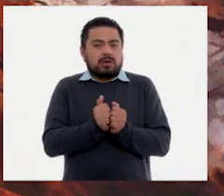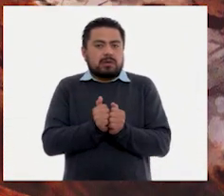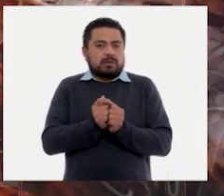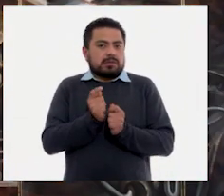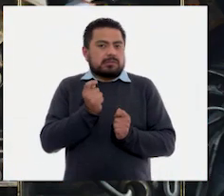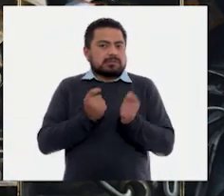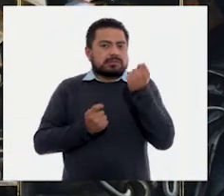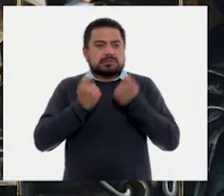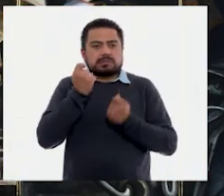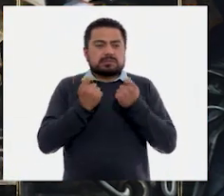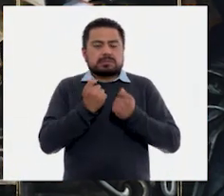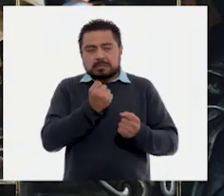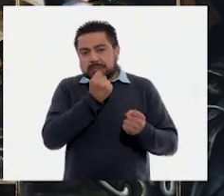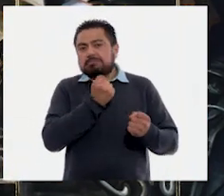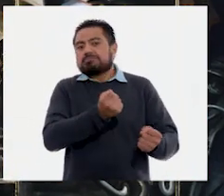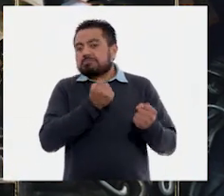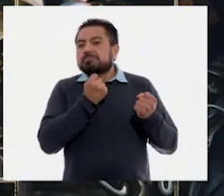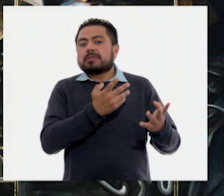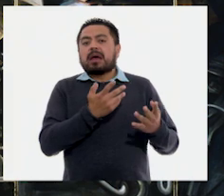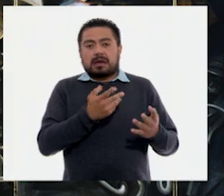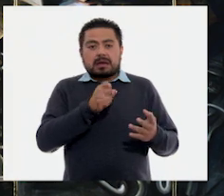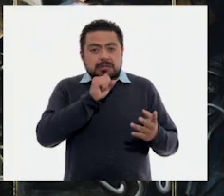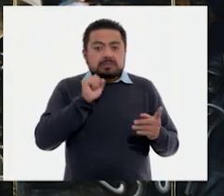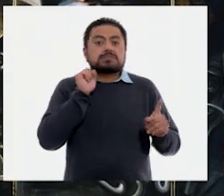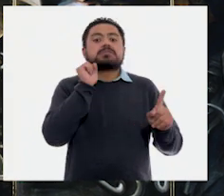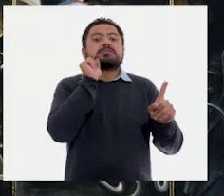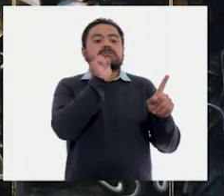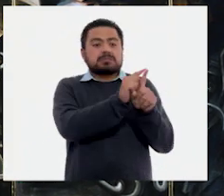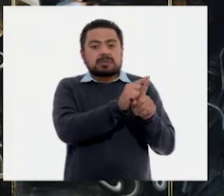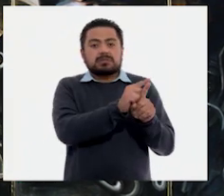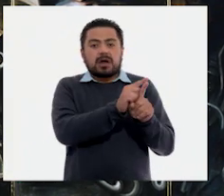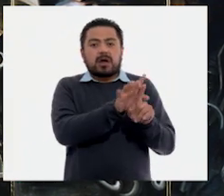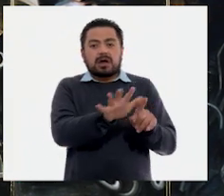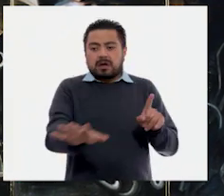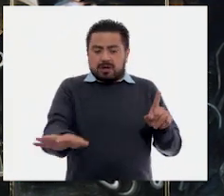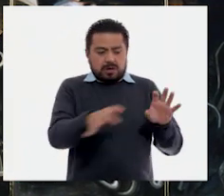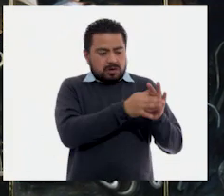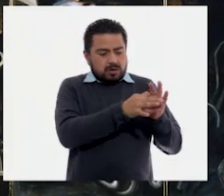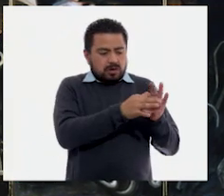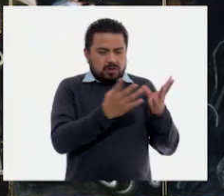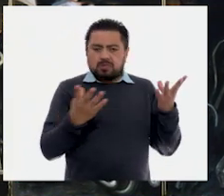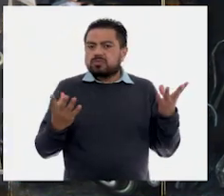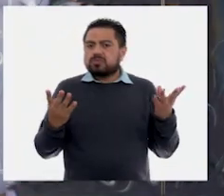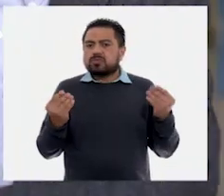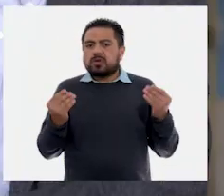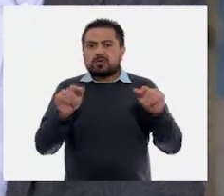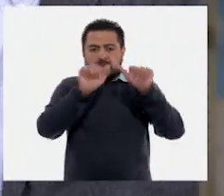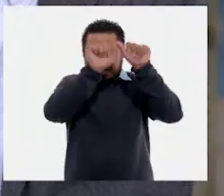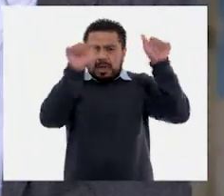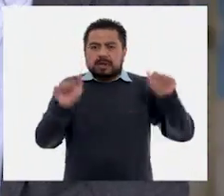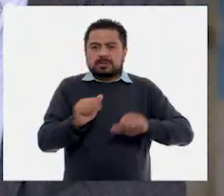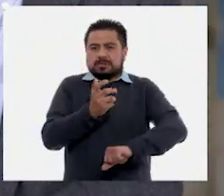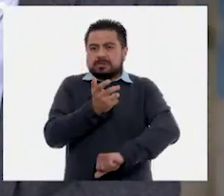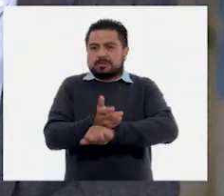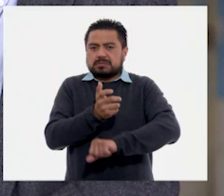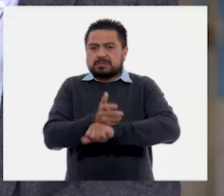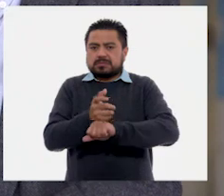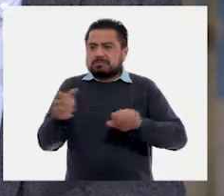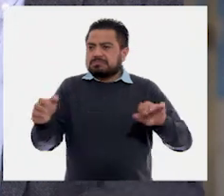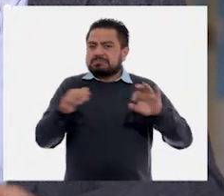gestualidad que es extraordinaria y que de alguna manera adoptan muchos artistas